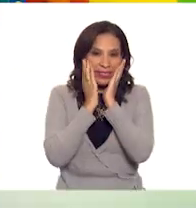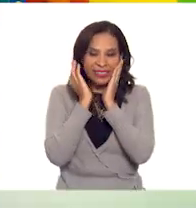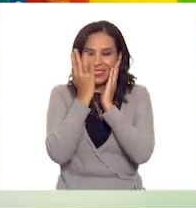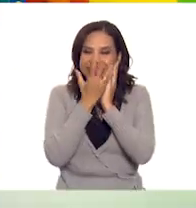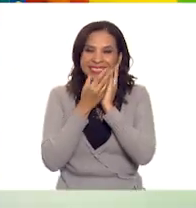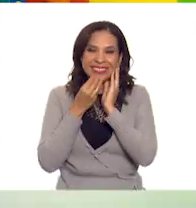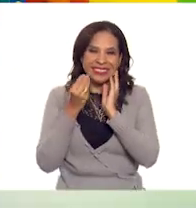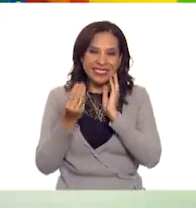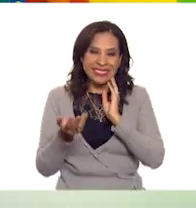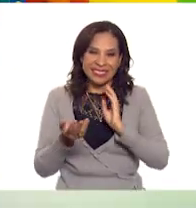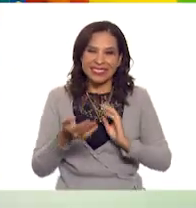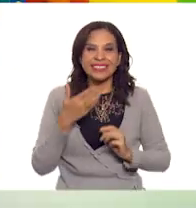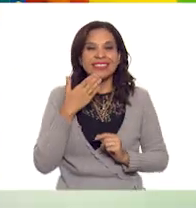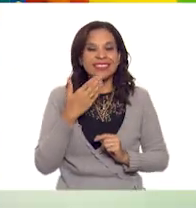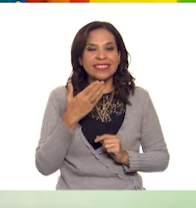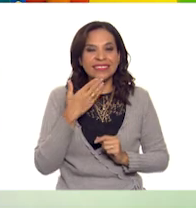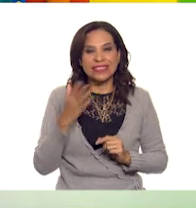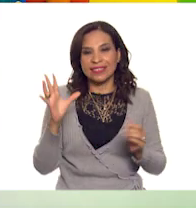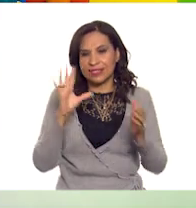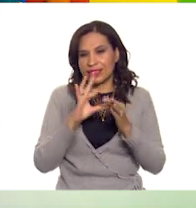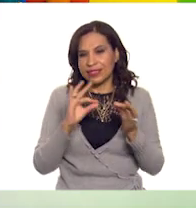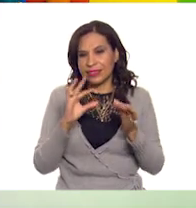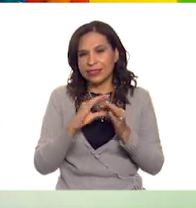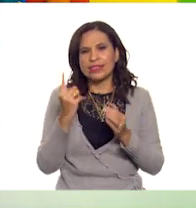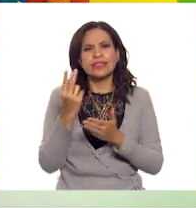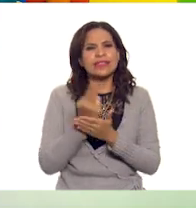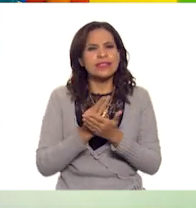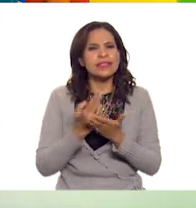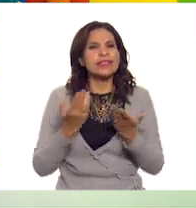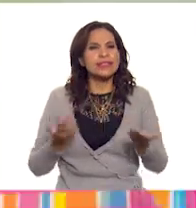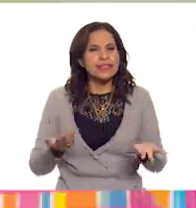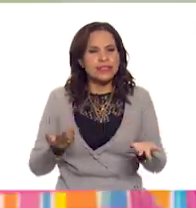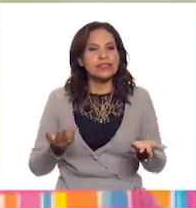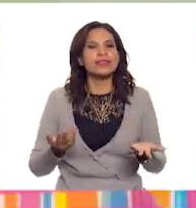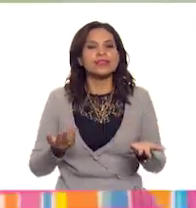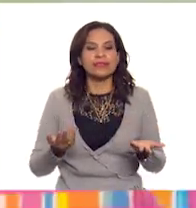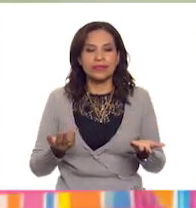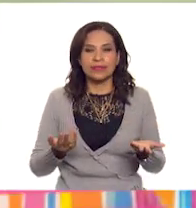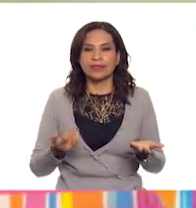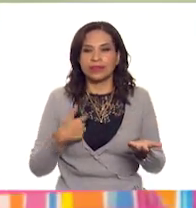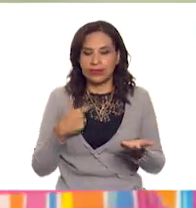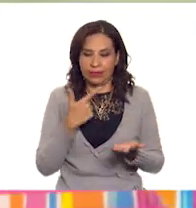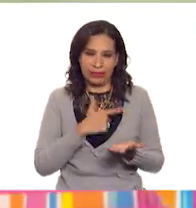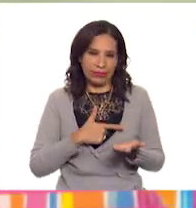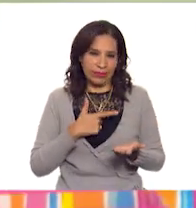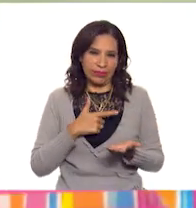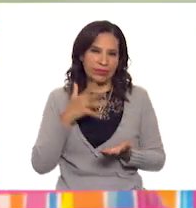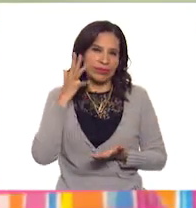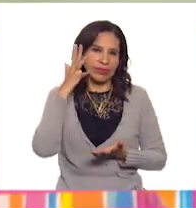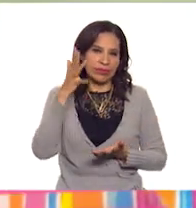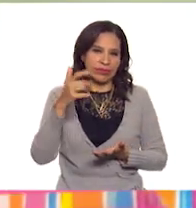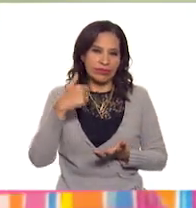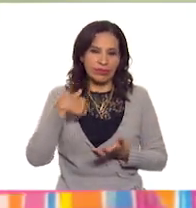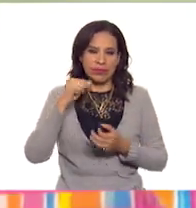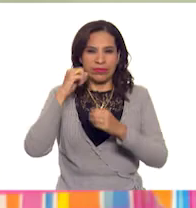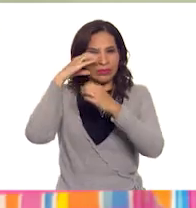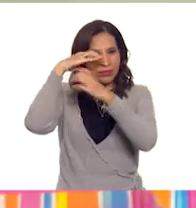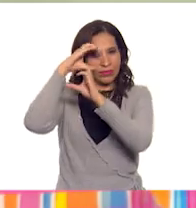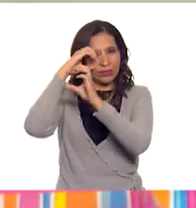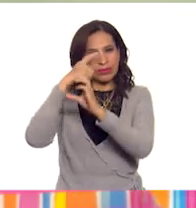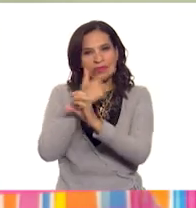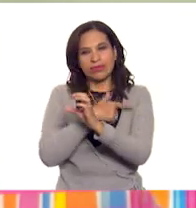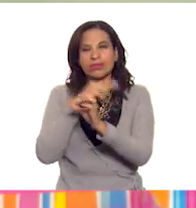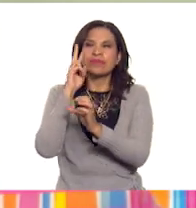lindo! Muy bien, pero explícanos, ¿qué dibujaste? ¡Ah! Me gustaría ser astrónoma, porque me